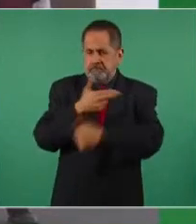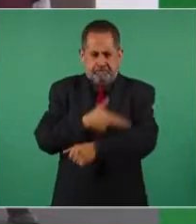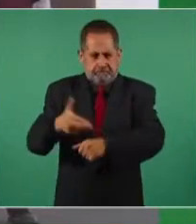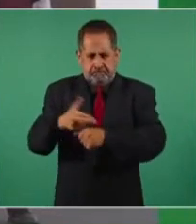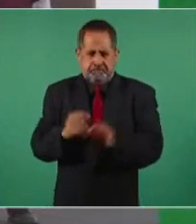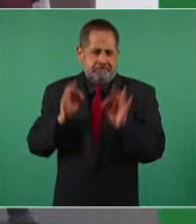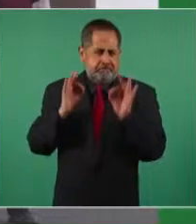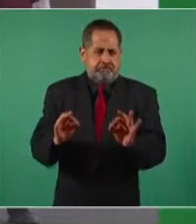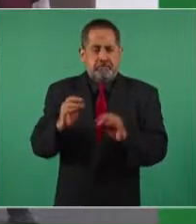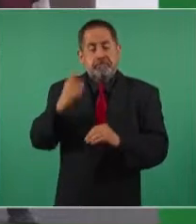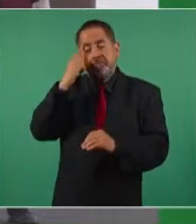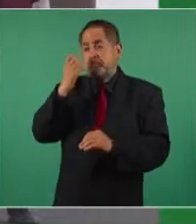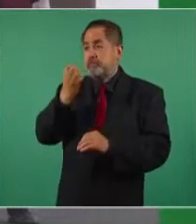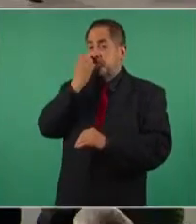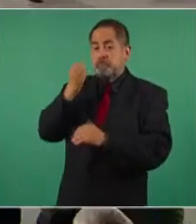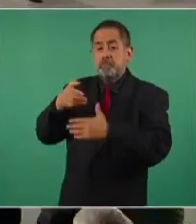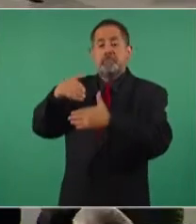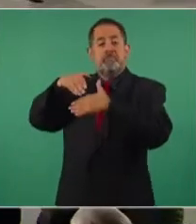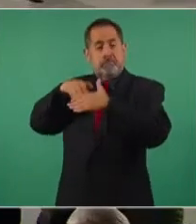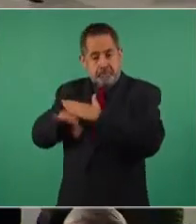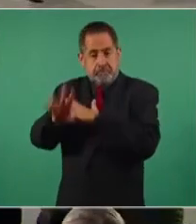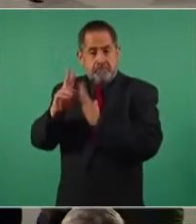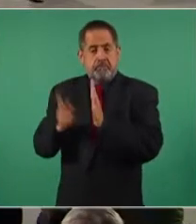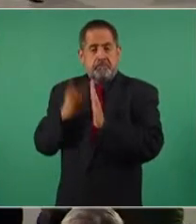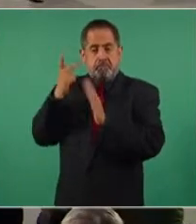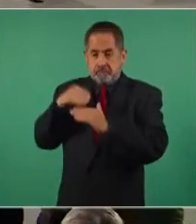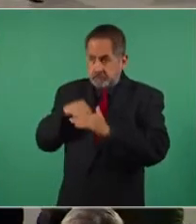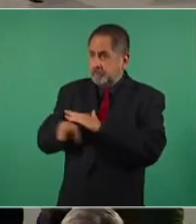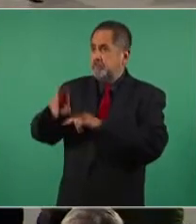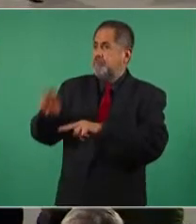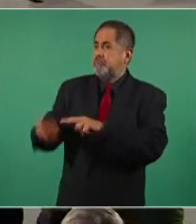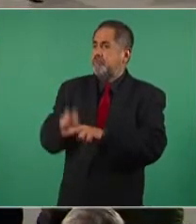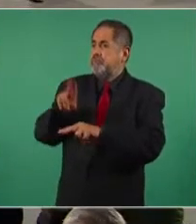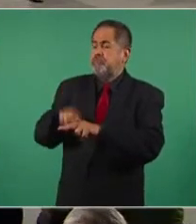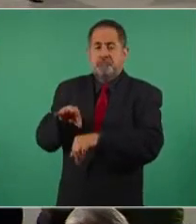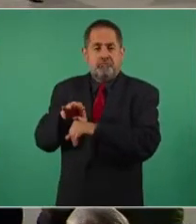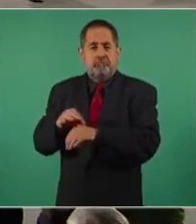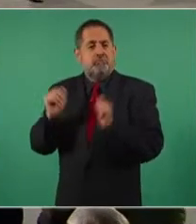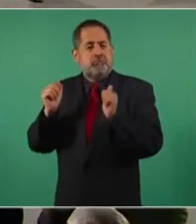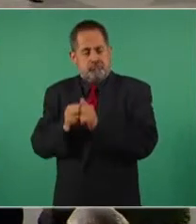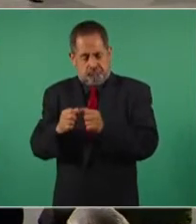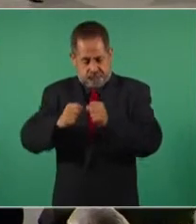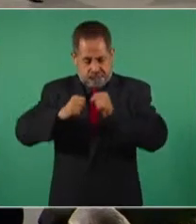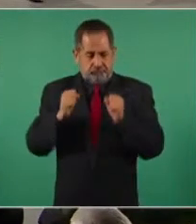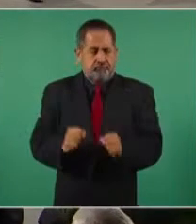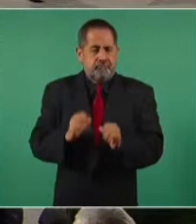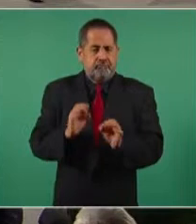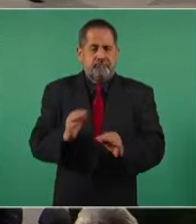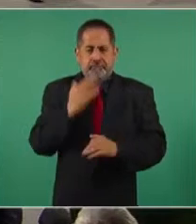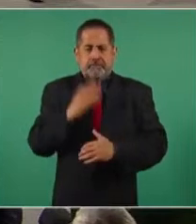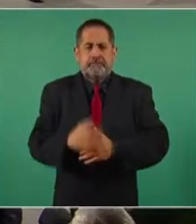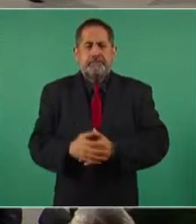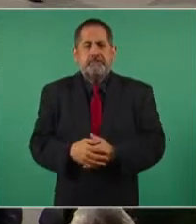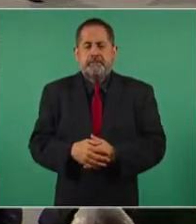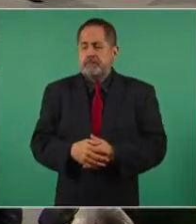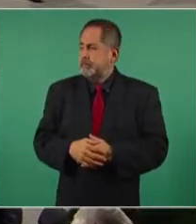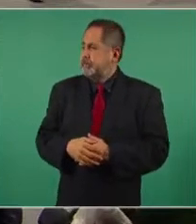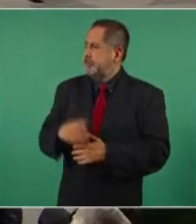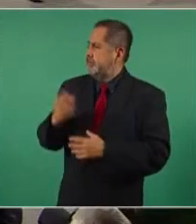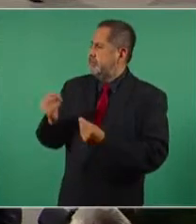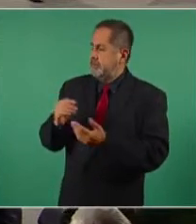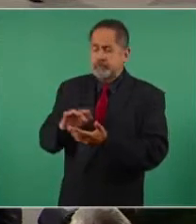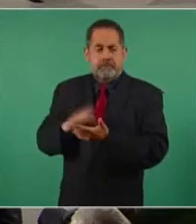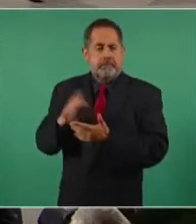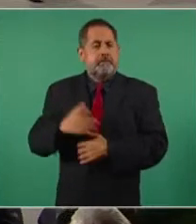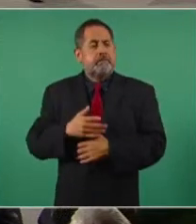para que este regreso a clases seguro en toda la ciudad de mis muchas gracias buenos